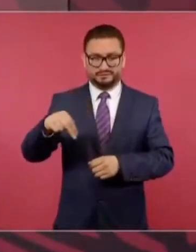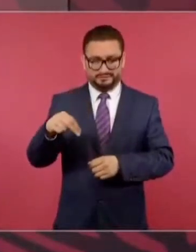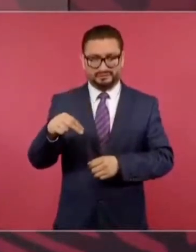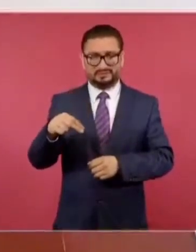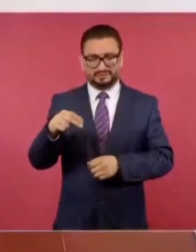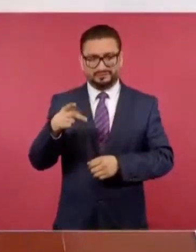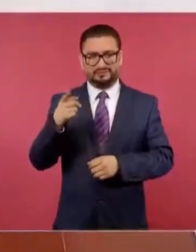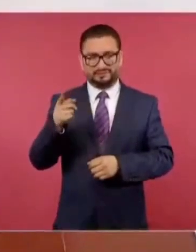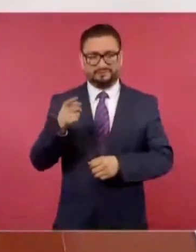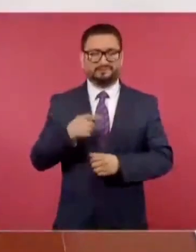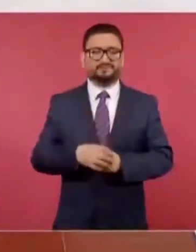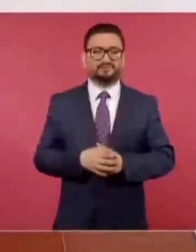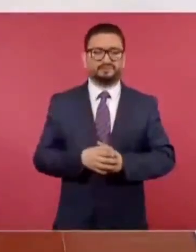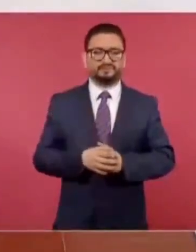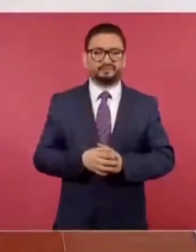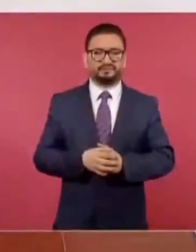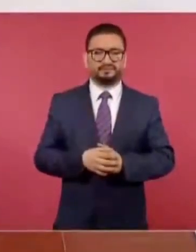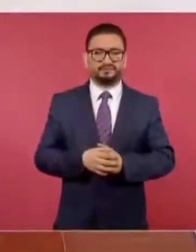y lo